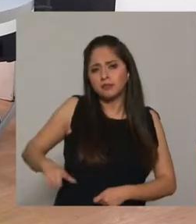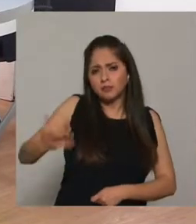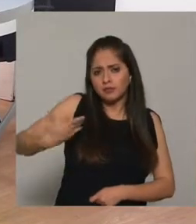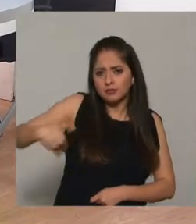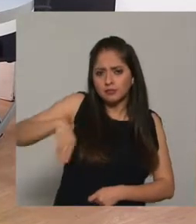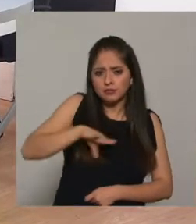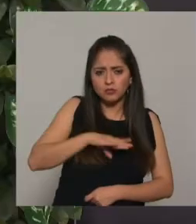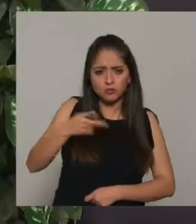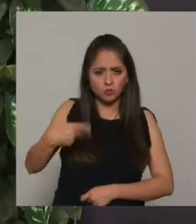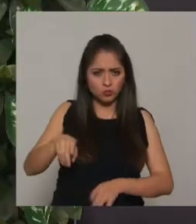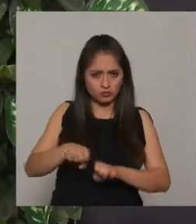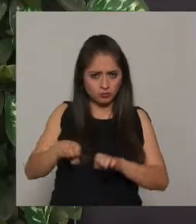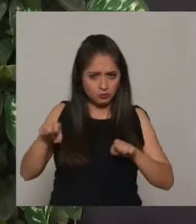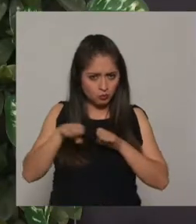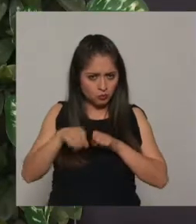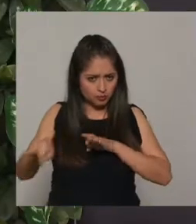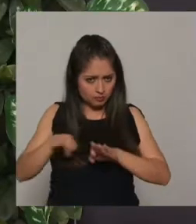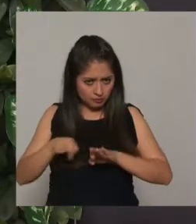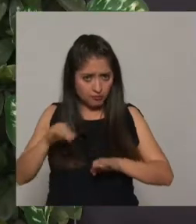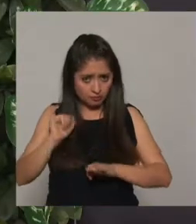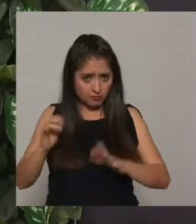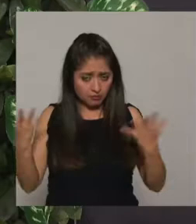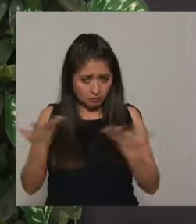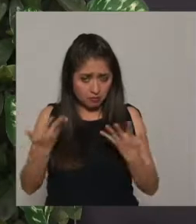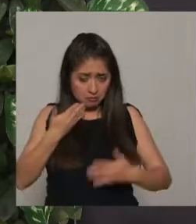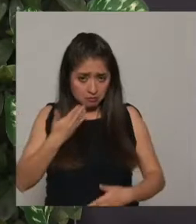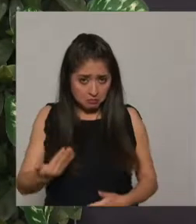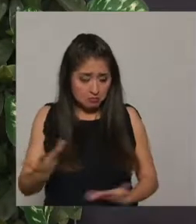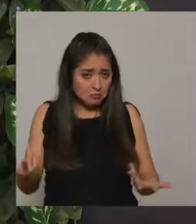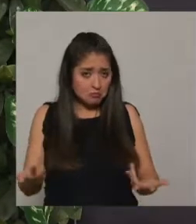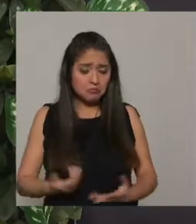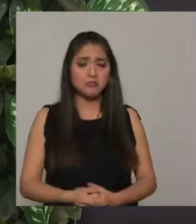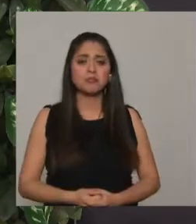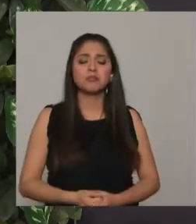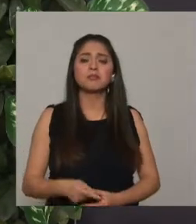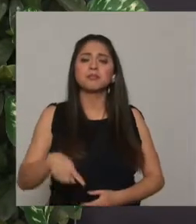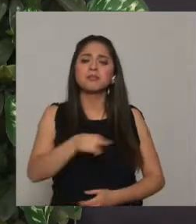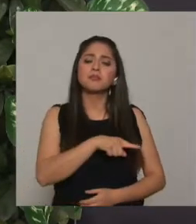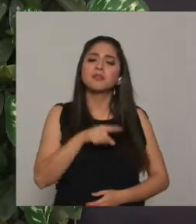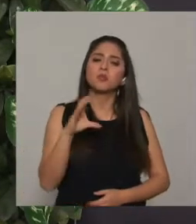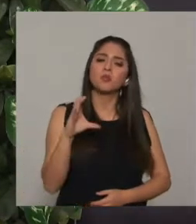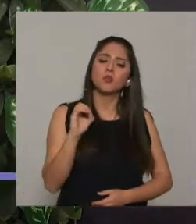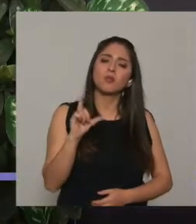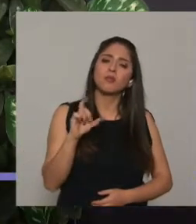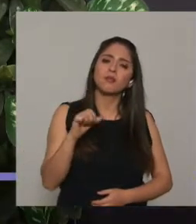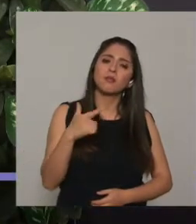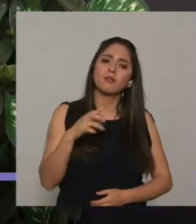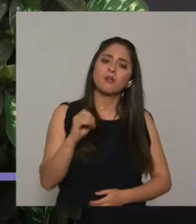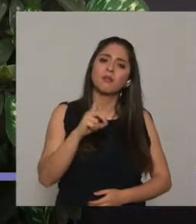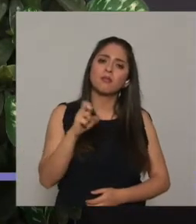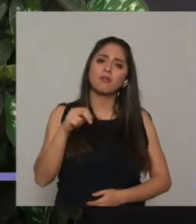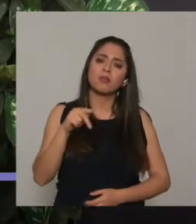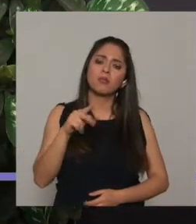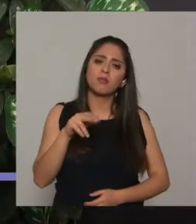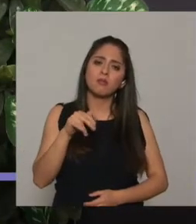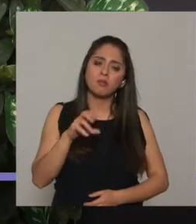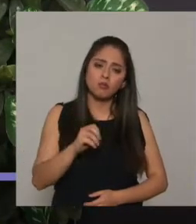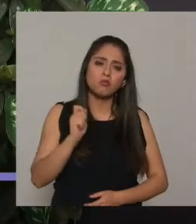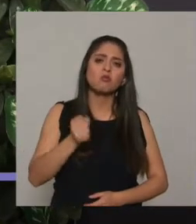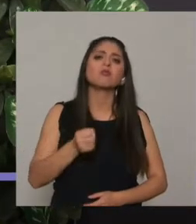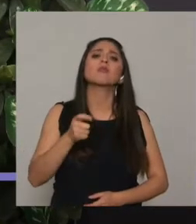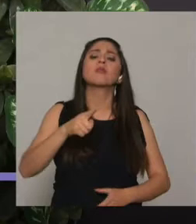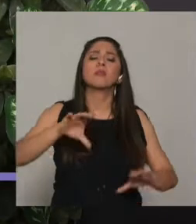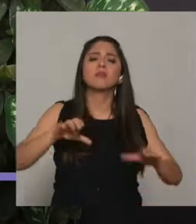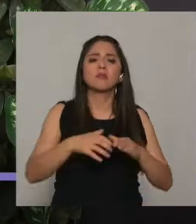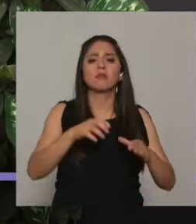este proceso pues se ha acompañado al colegio en esta construcción del sistema. El archivo general, entre otras